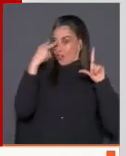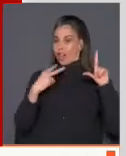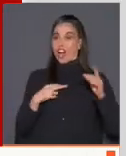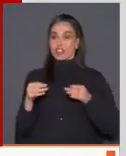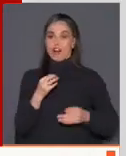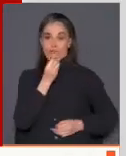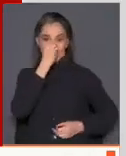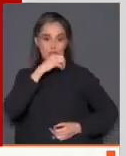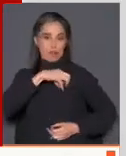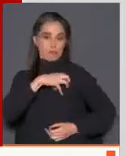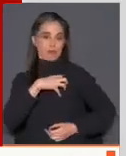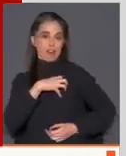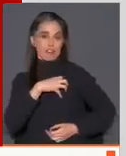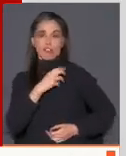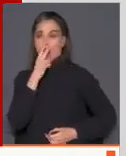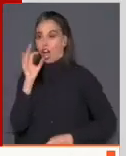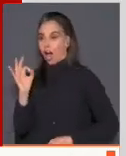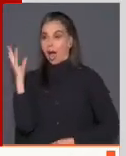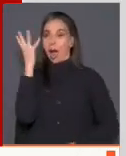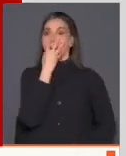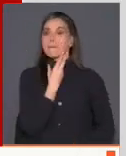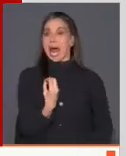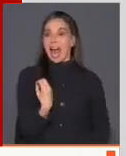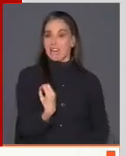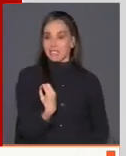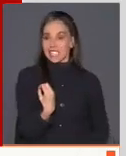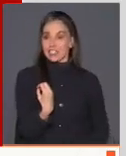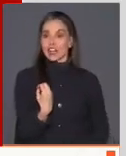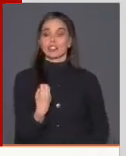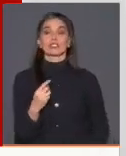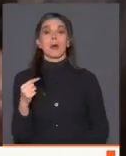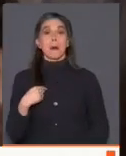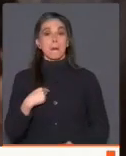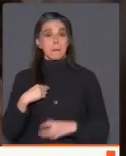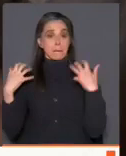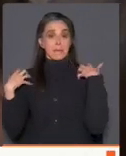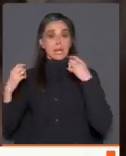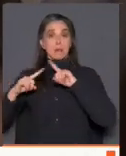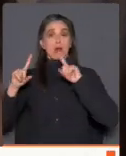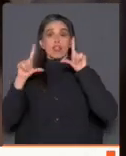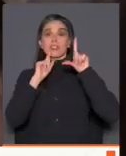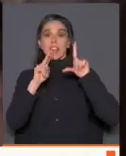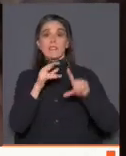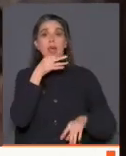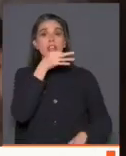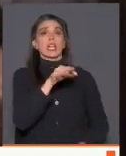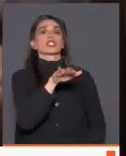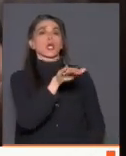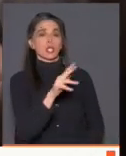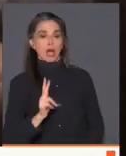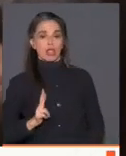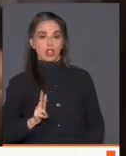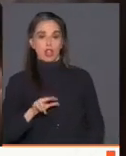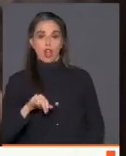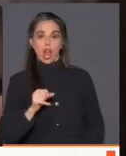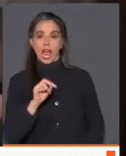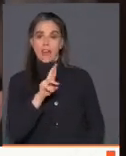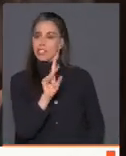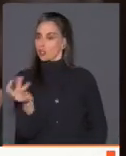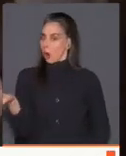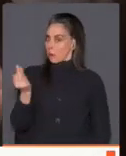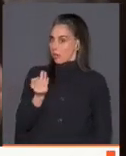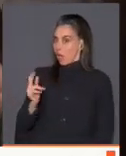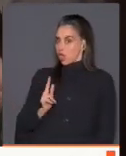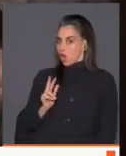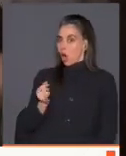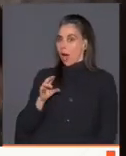cabello, precioso. No, se luce, ¿ah? Se luce. Maravilloso. Por acá. Productor mío le dice don Javier. Le dice, no me diga don